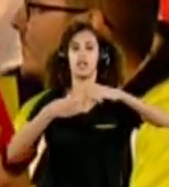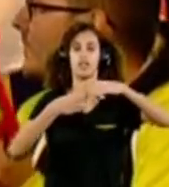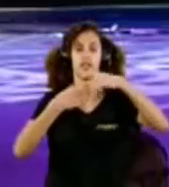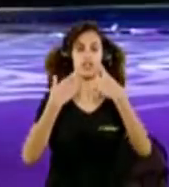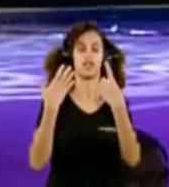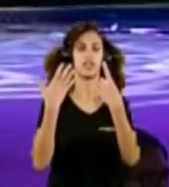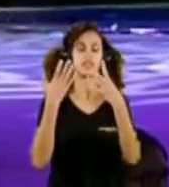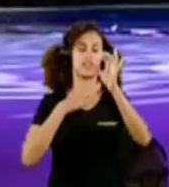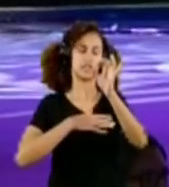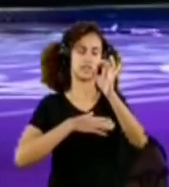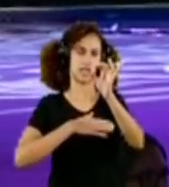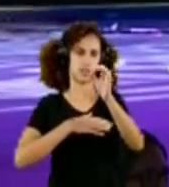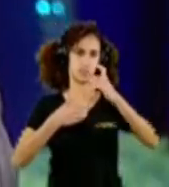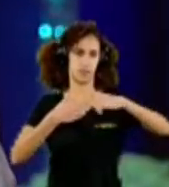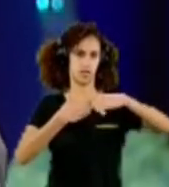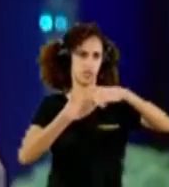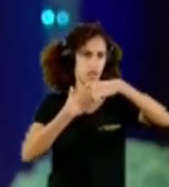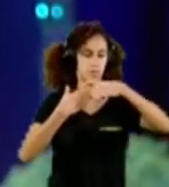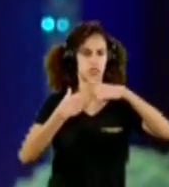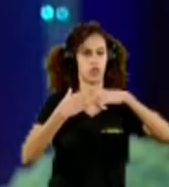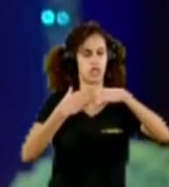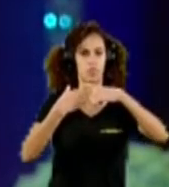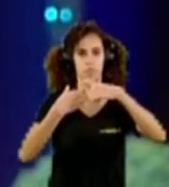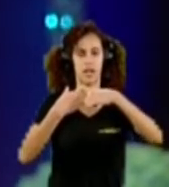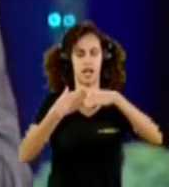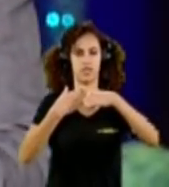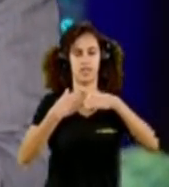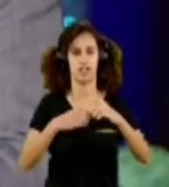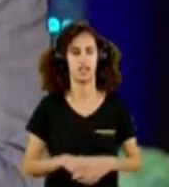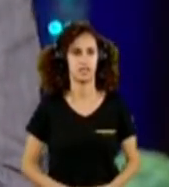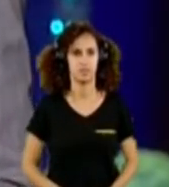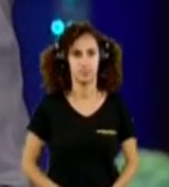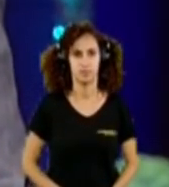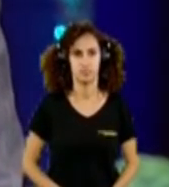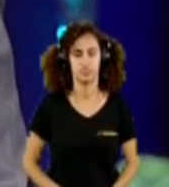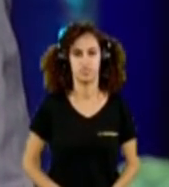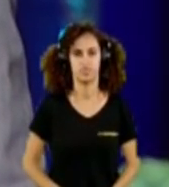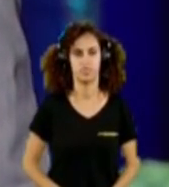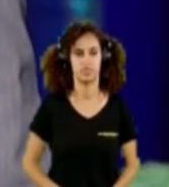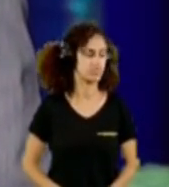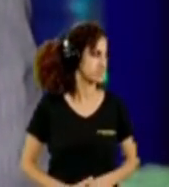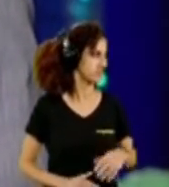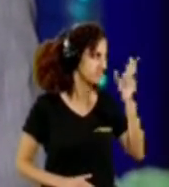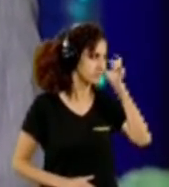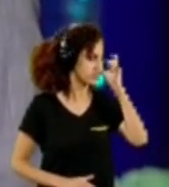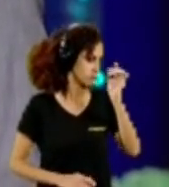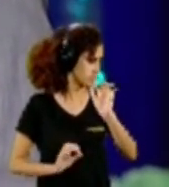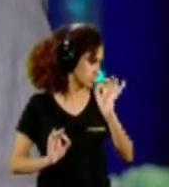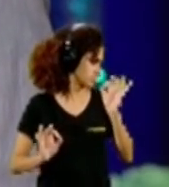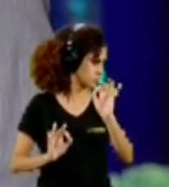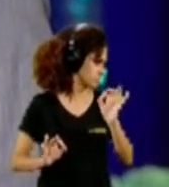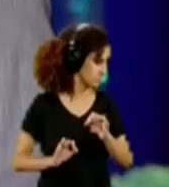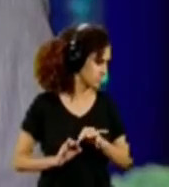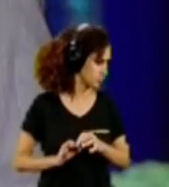Cruz de Piedra con un vestuario que lleva por título Se va a montar la gozadera con el reggaetón Trapasón y